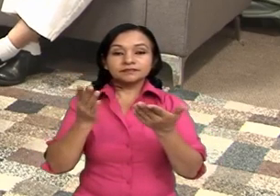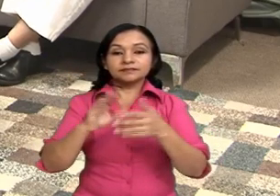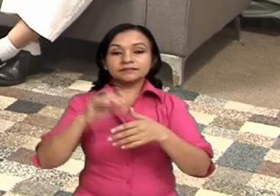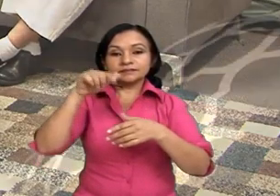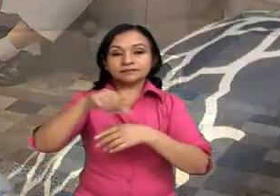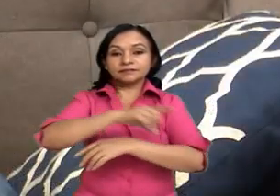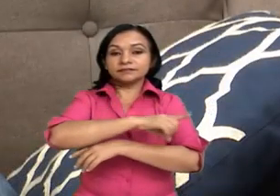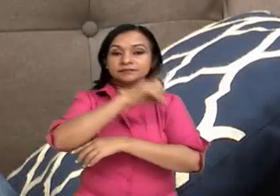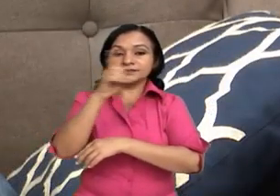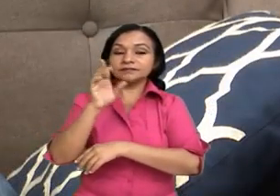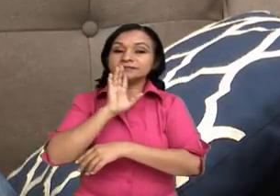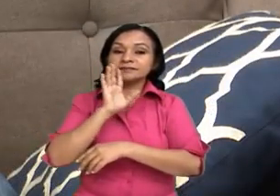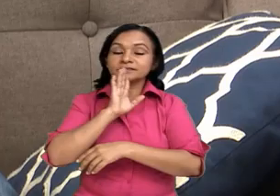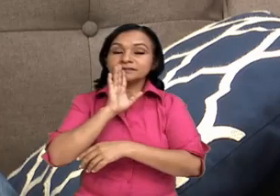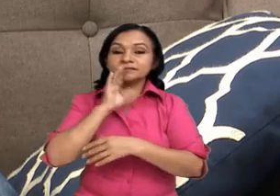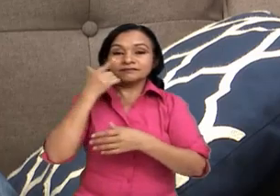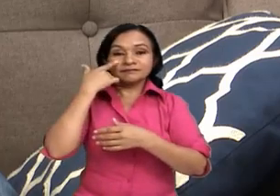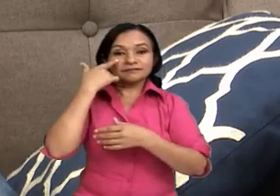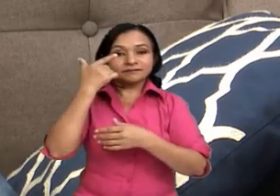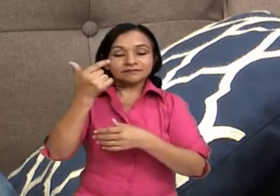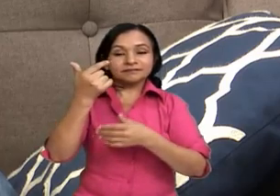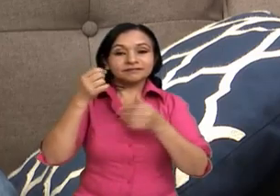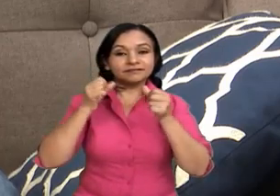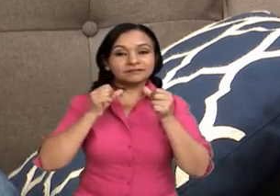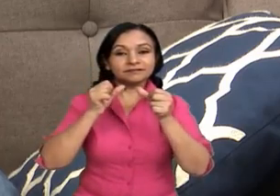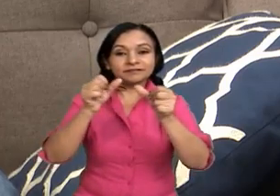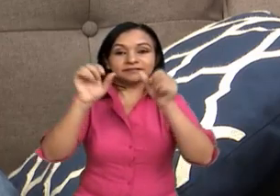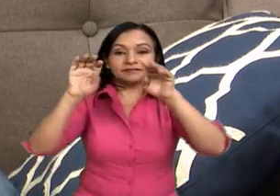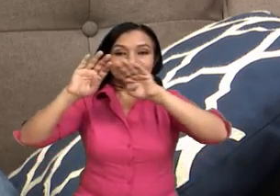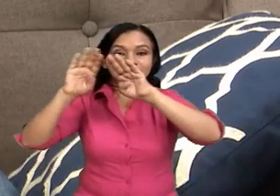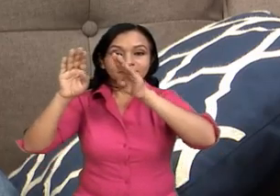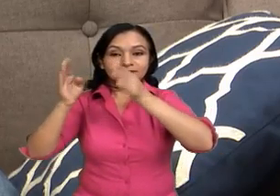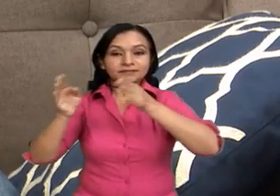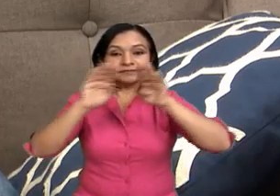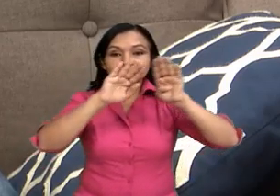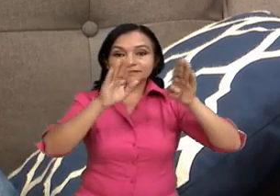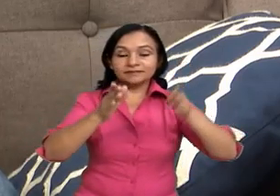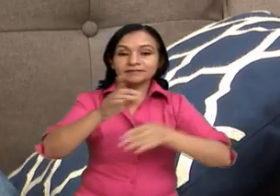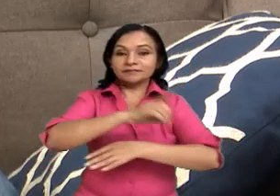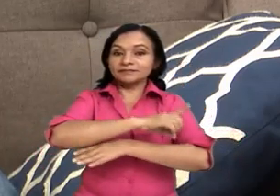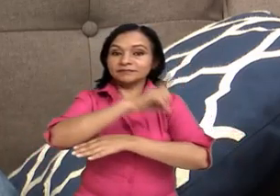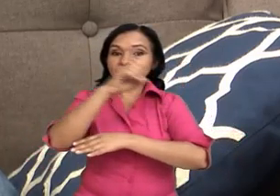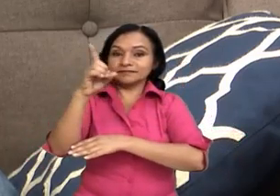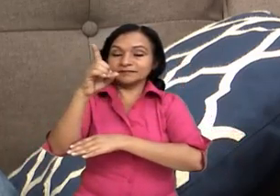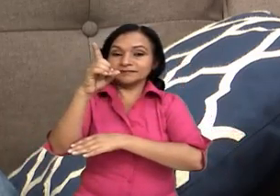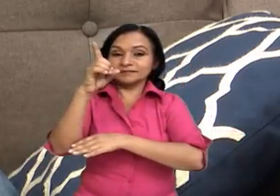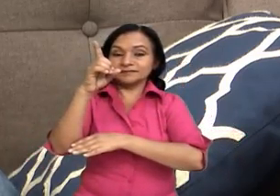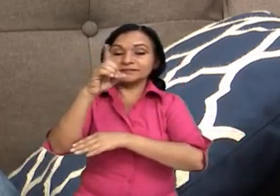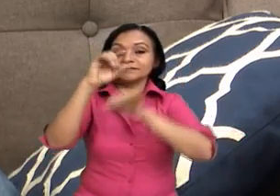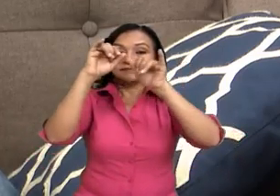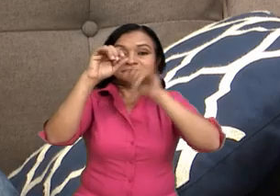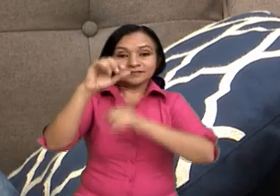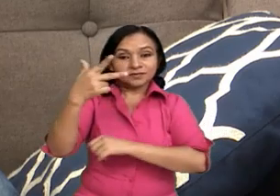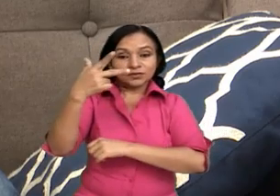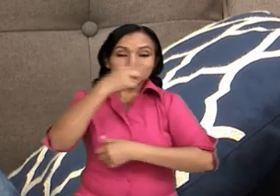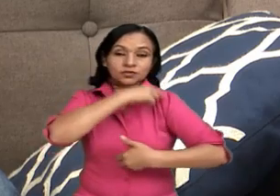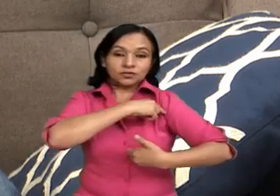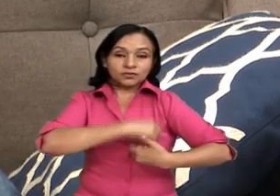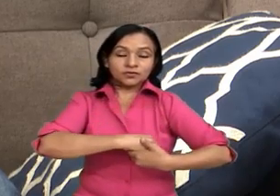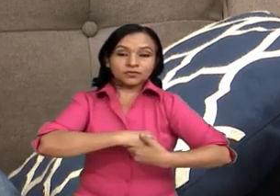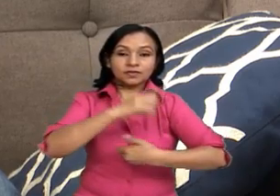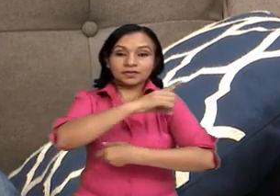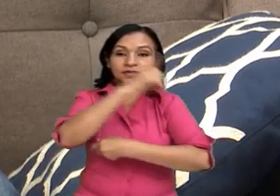hoy estamos conversando y conociendo los avances obtenidos por las mujeres hoy, a propósito que se conmemora el 8 de marzo, Día